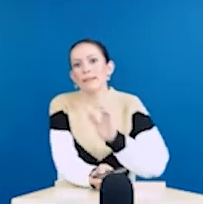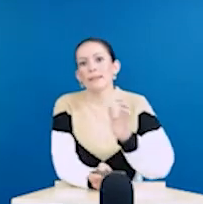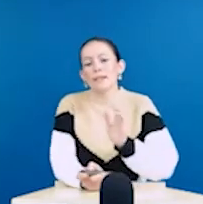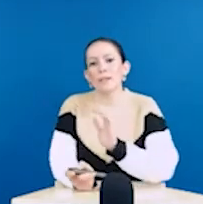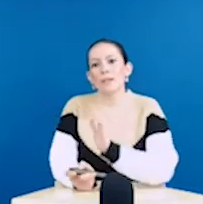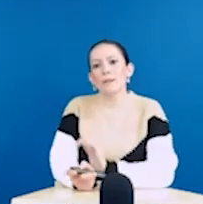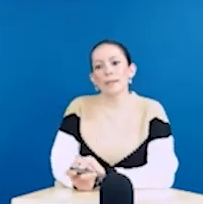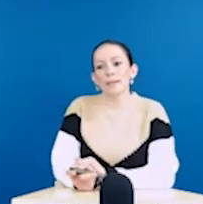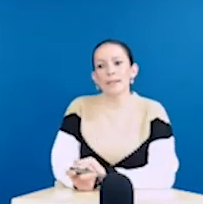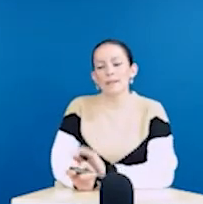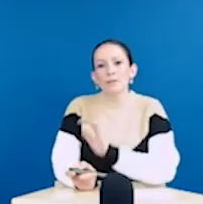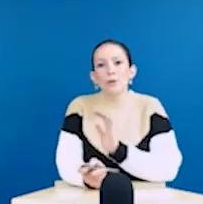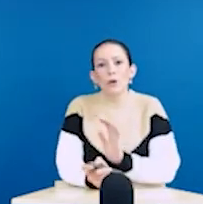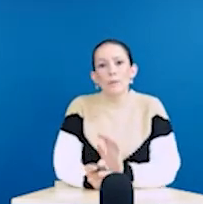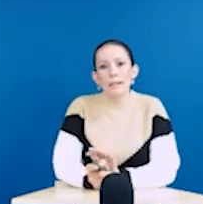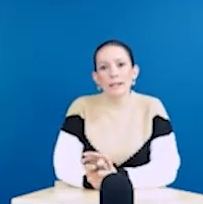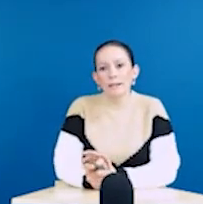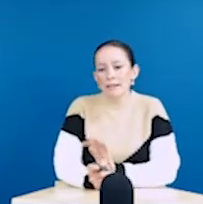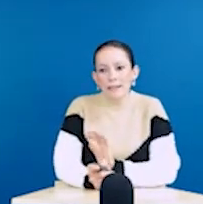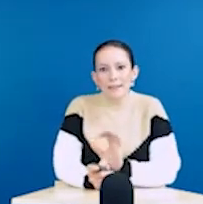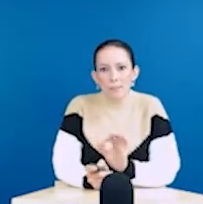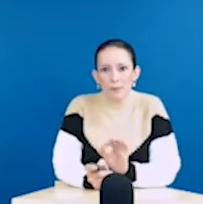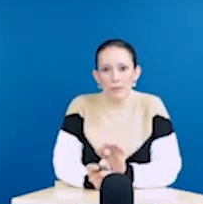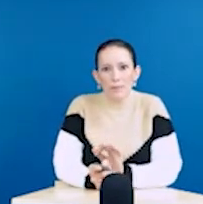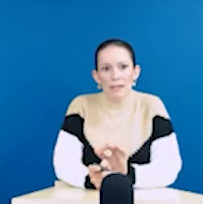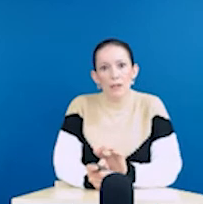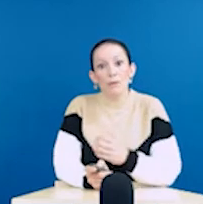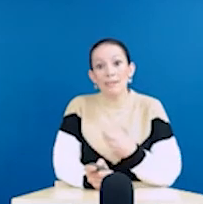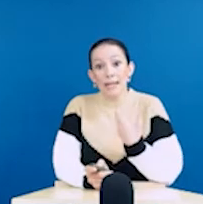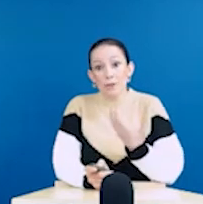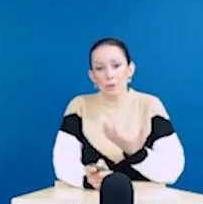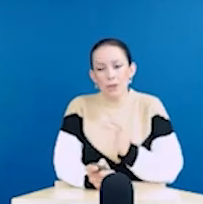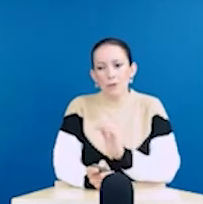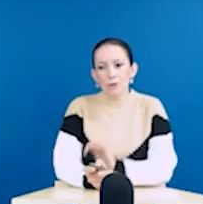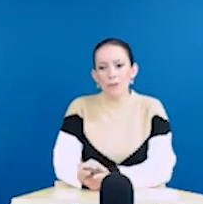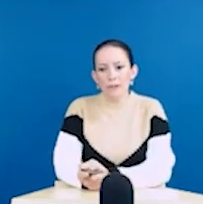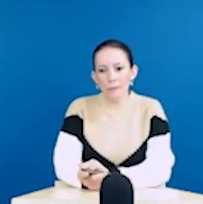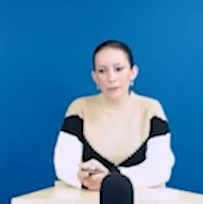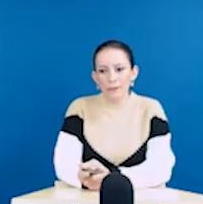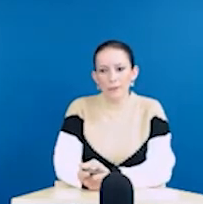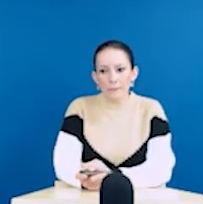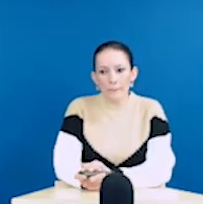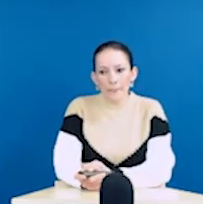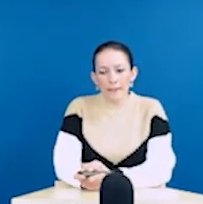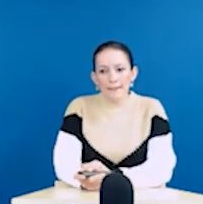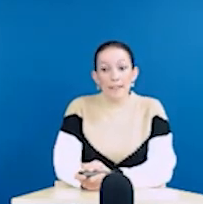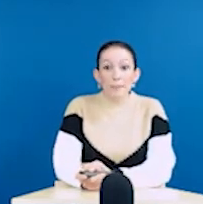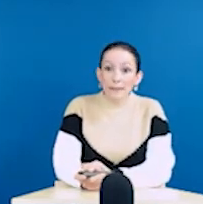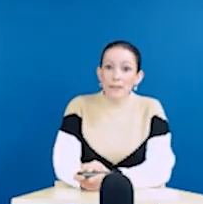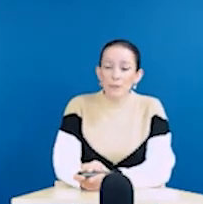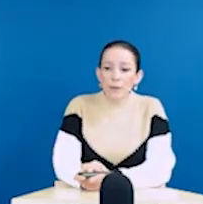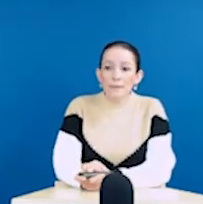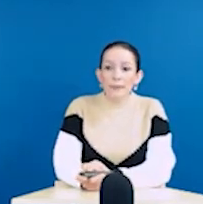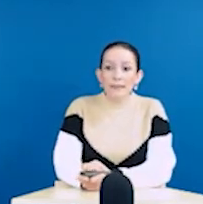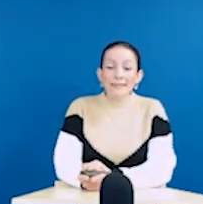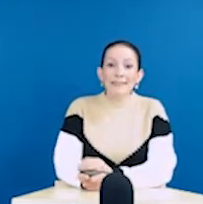que el paciente definitivamente no lo maneja y es imposible manejarlo, de hecho, con algunos medicamentos. Si el